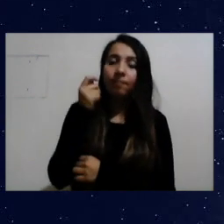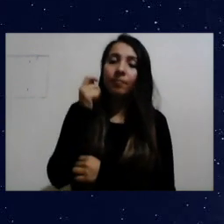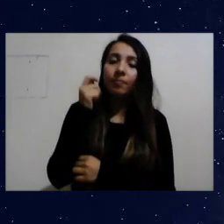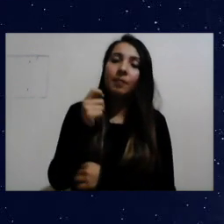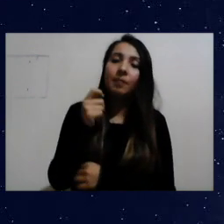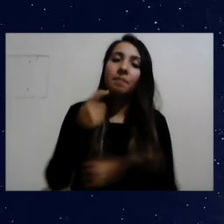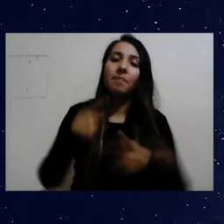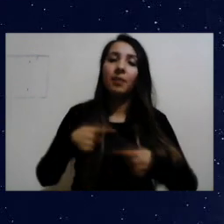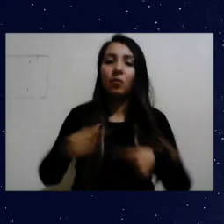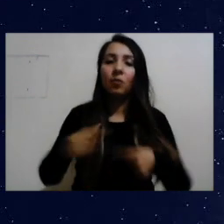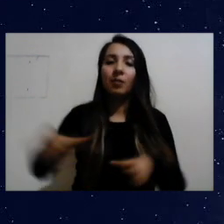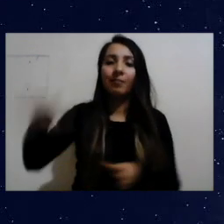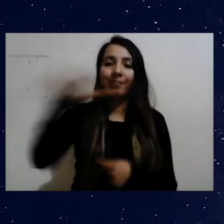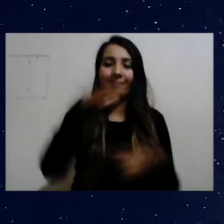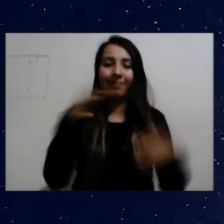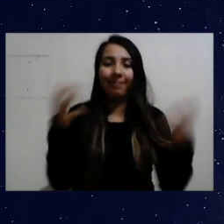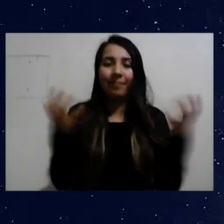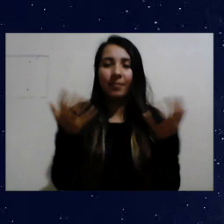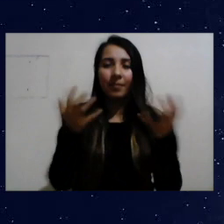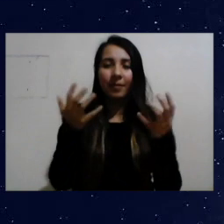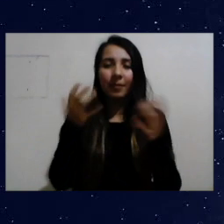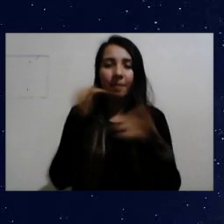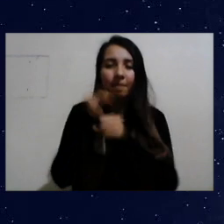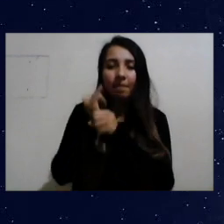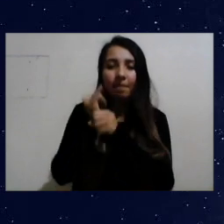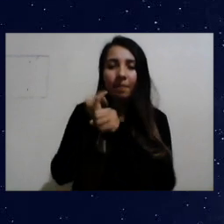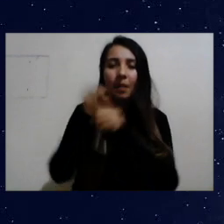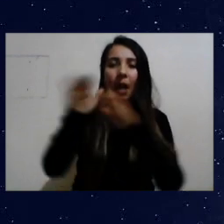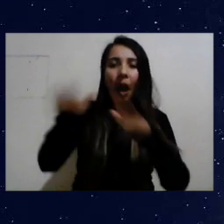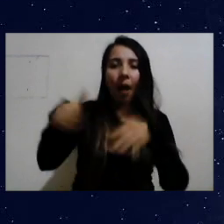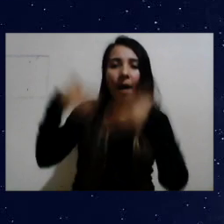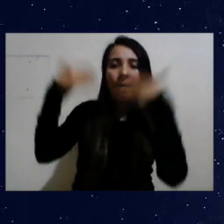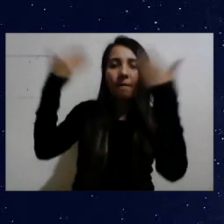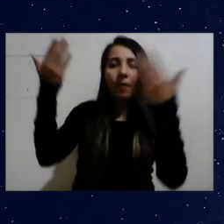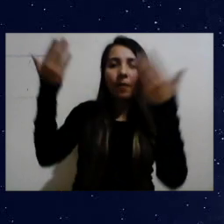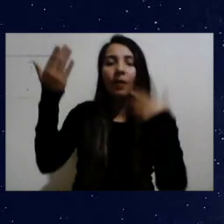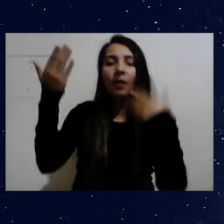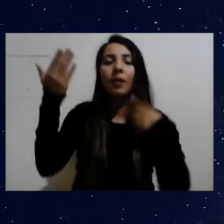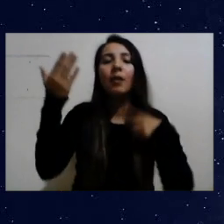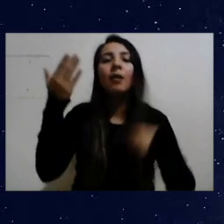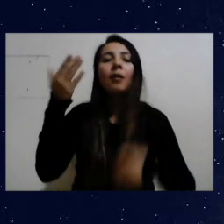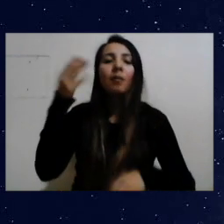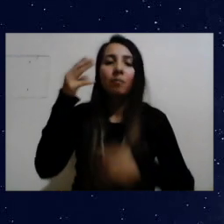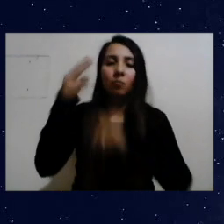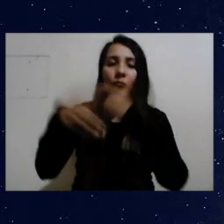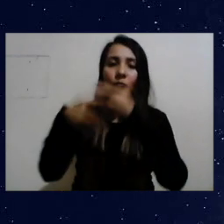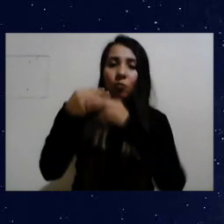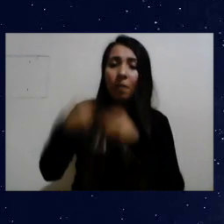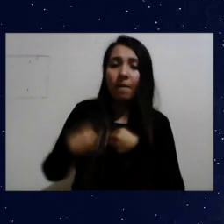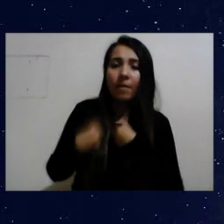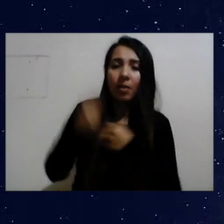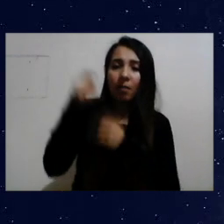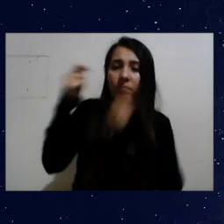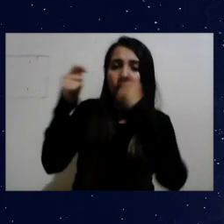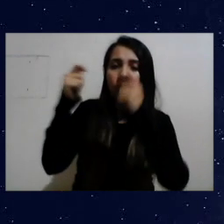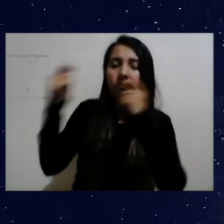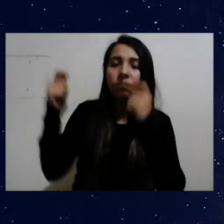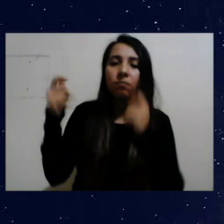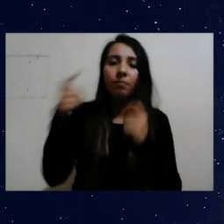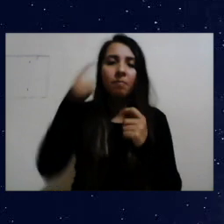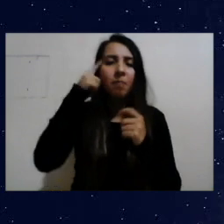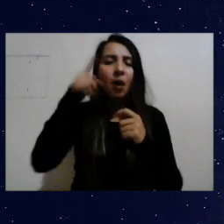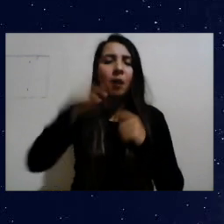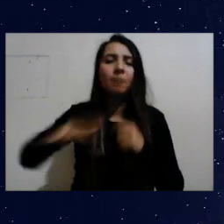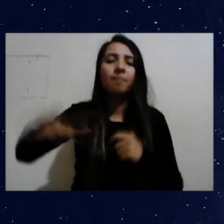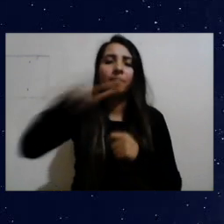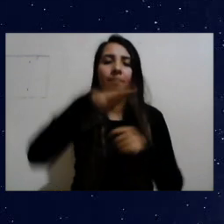conocer a las personas que realizan astrobiología y acercar el conocimiento al público en general. En